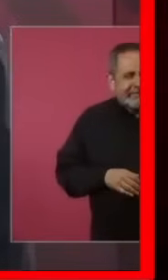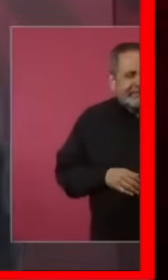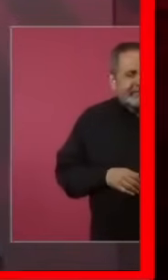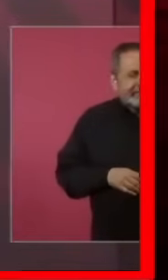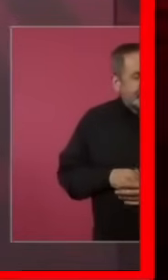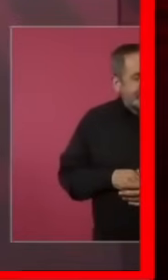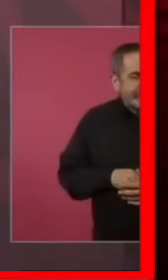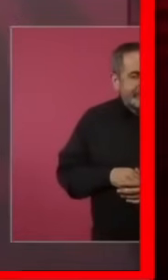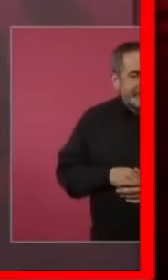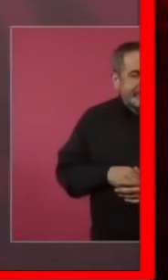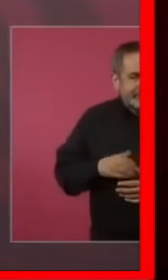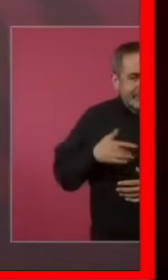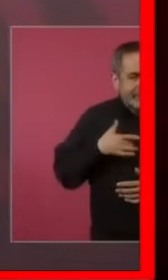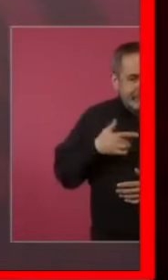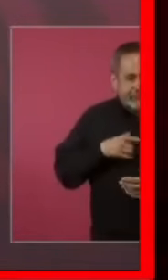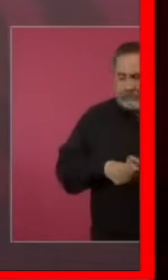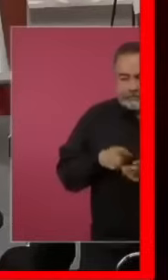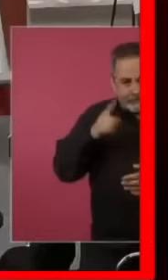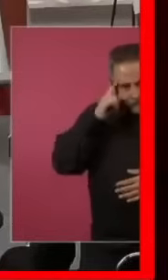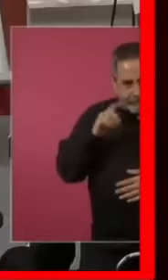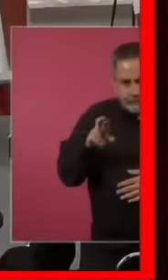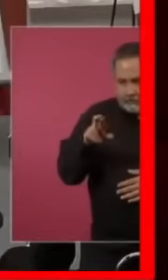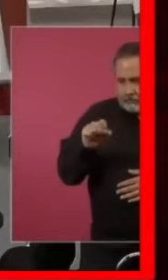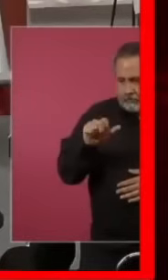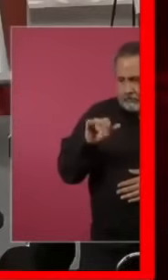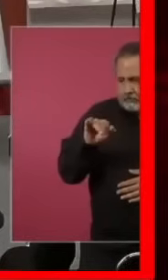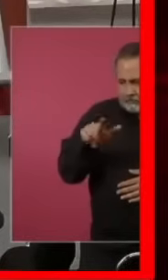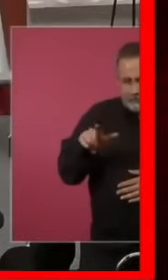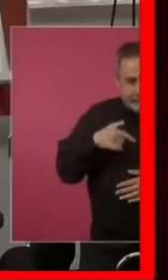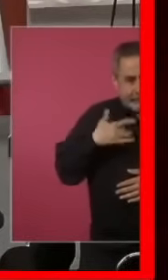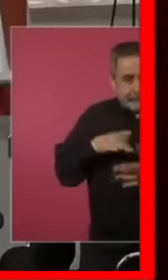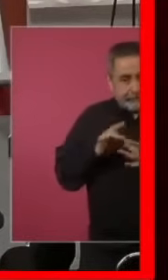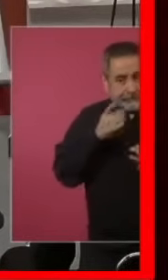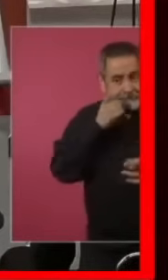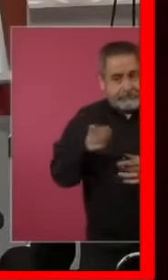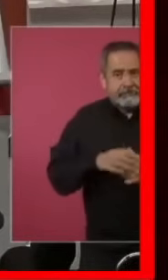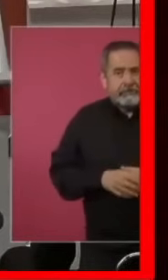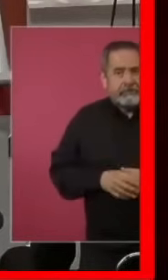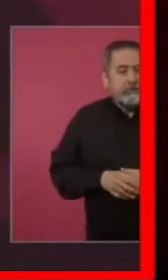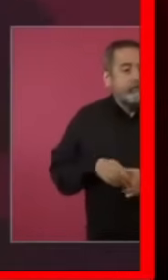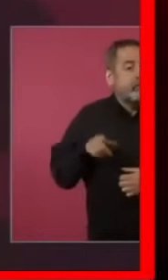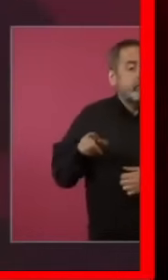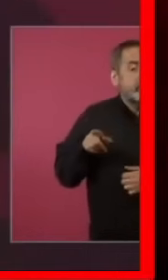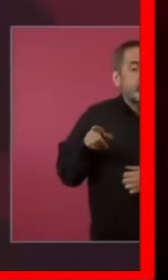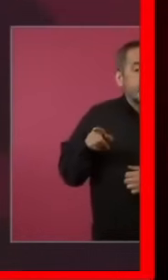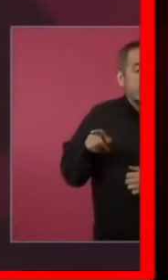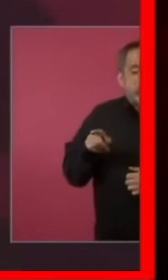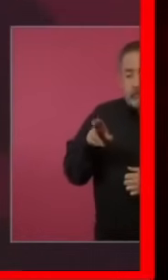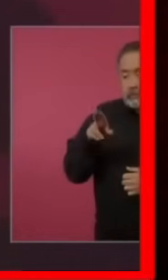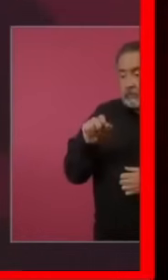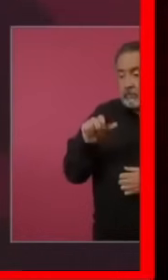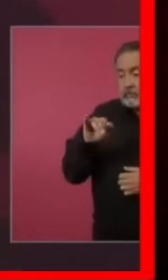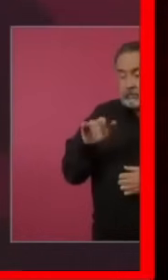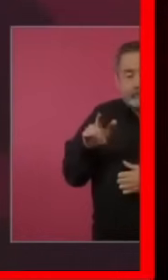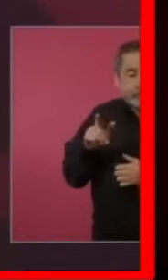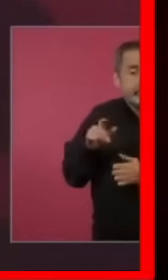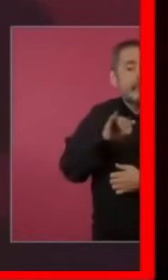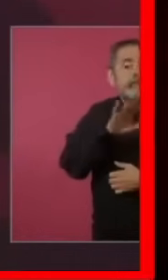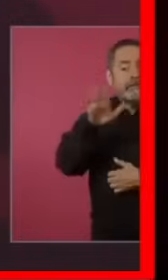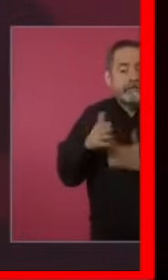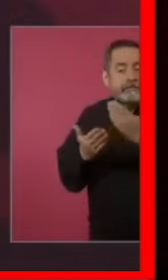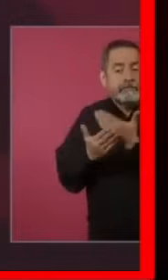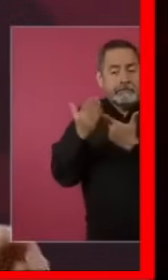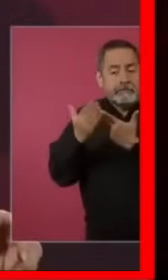Y tenía Rosa Isela, no lo voy a dejar de decir, un desayuno con la presidenta. Con Norma